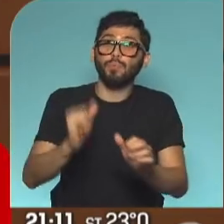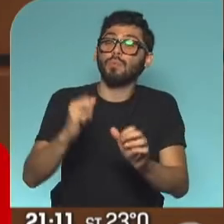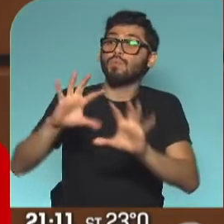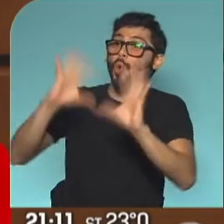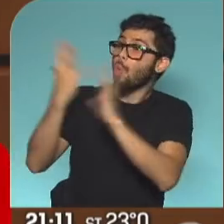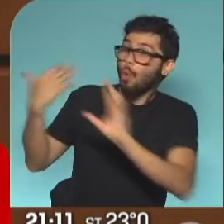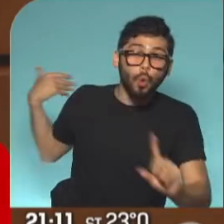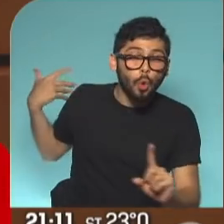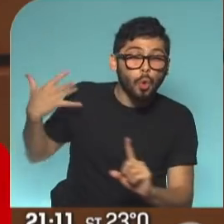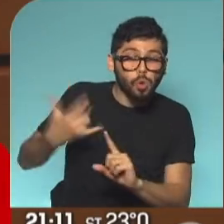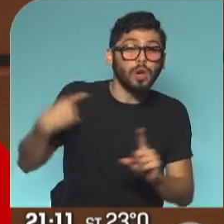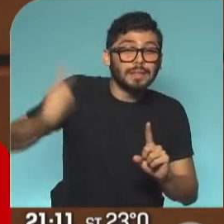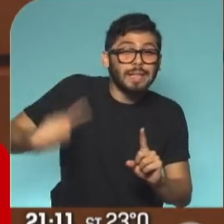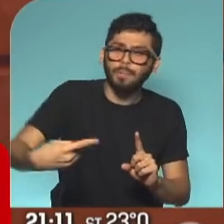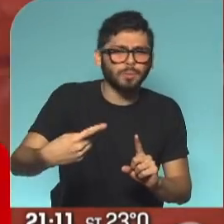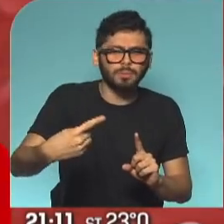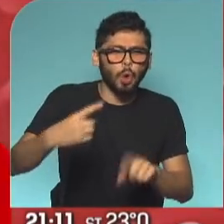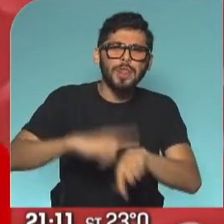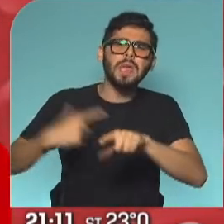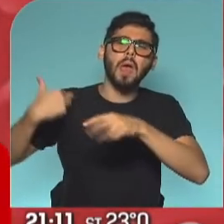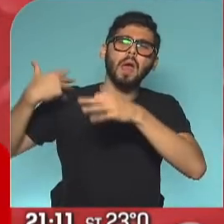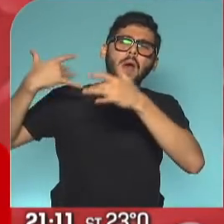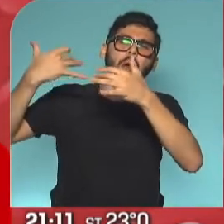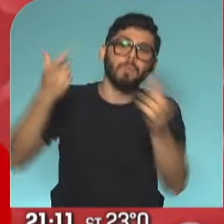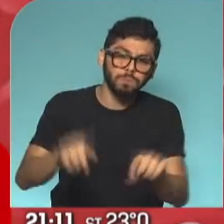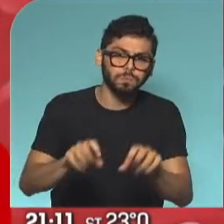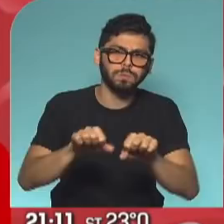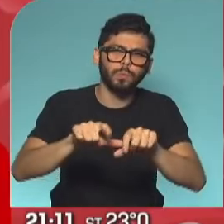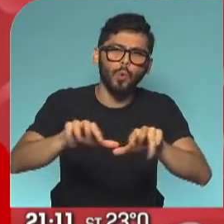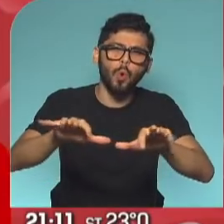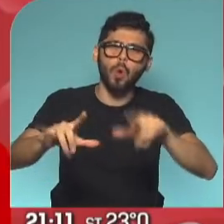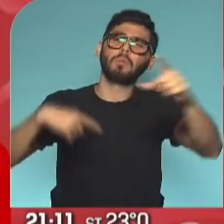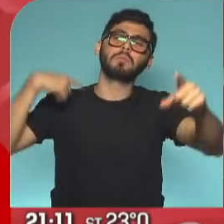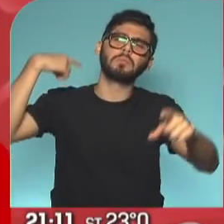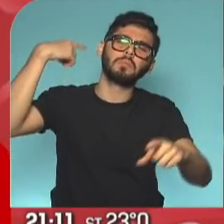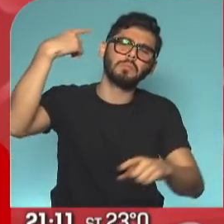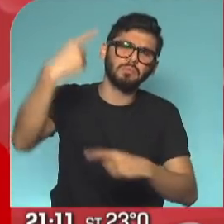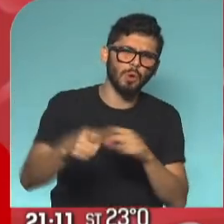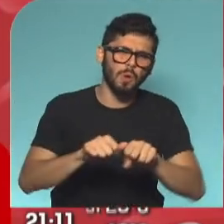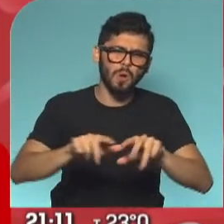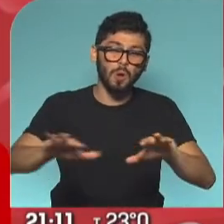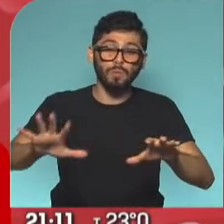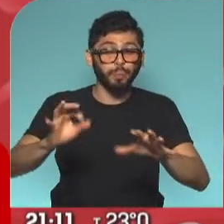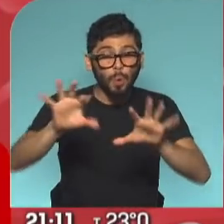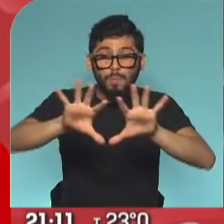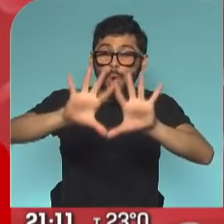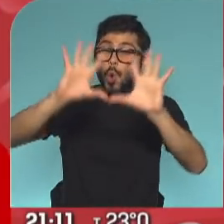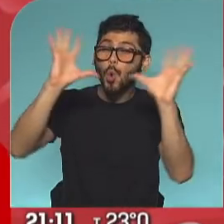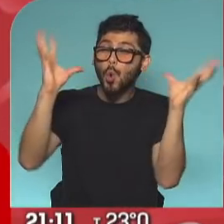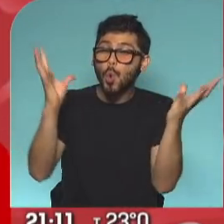permanentemente, ocurre muy de tanto en tanto. Una pandemia que es capaz de asolar a todo el mundo por